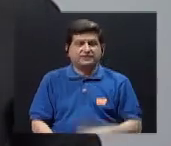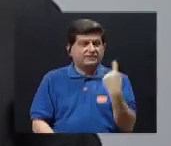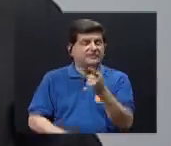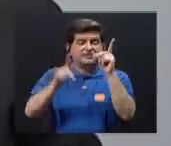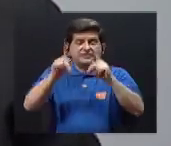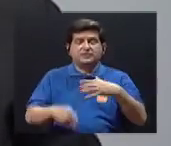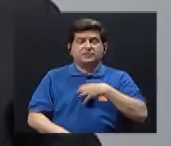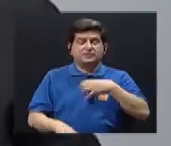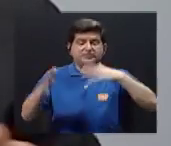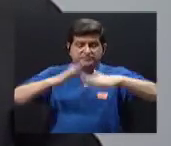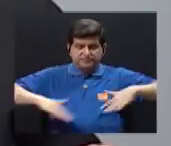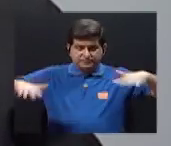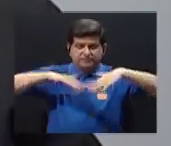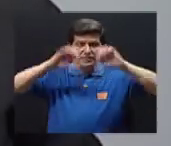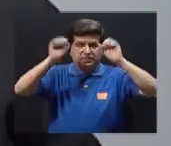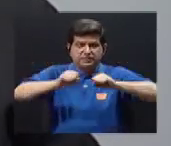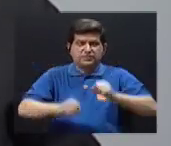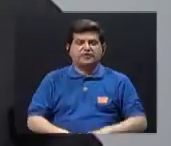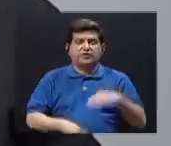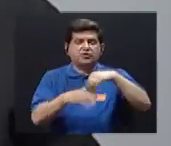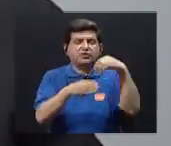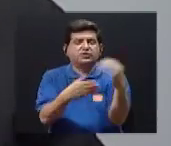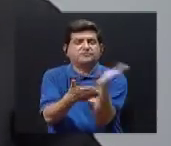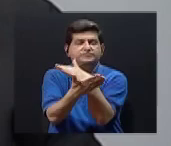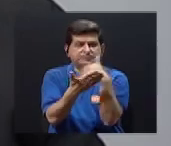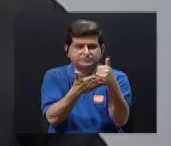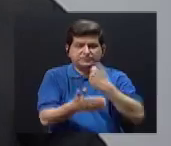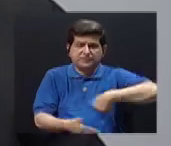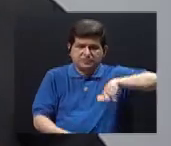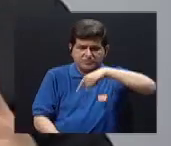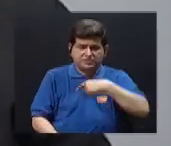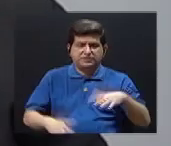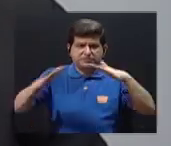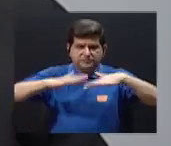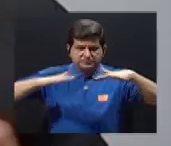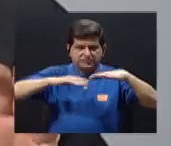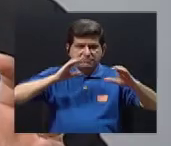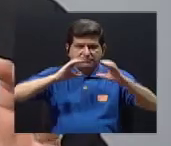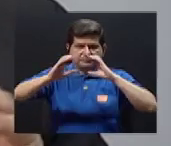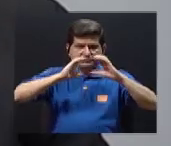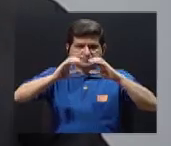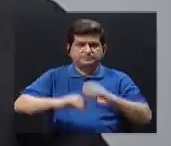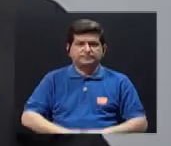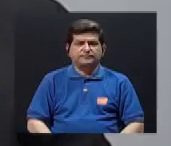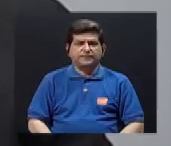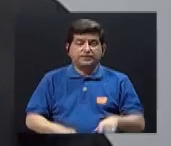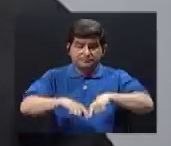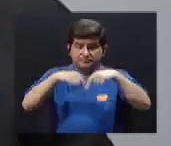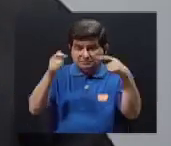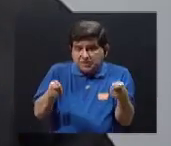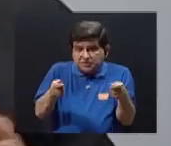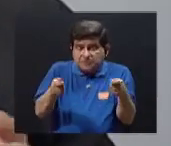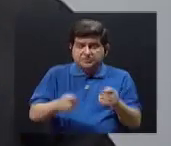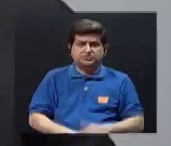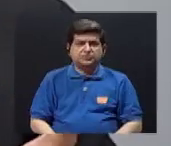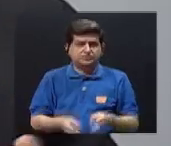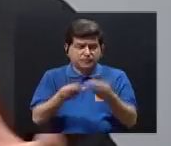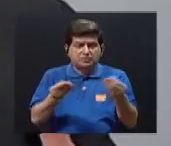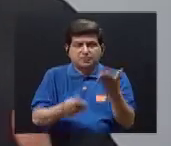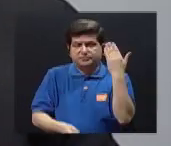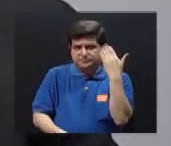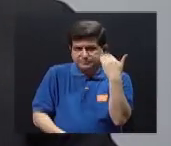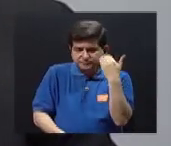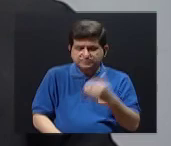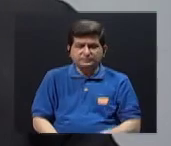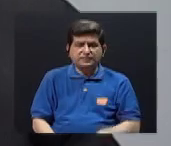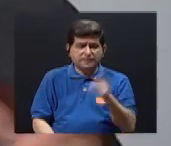es que cada quien desde su trinchera puede aportar algo. Nosotros desde el ámbito de la comunicación, del periodismo, de la